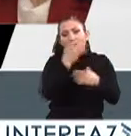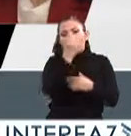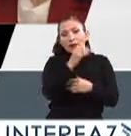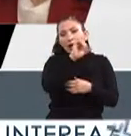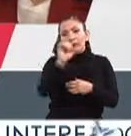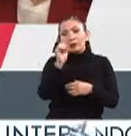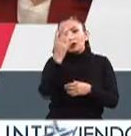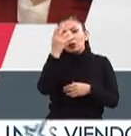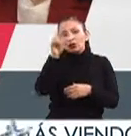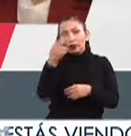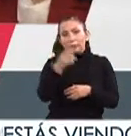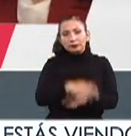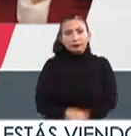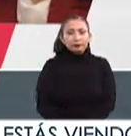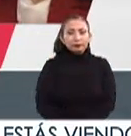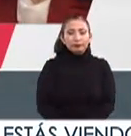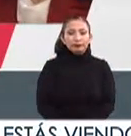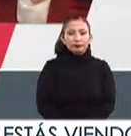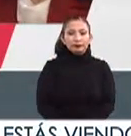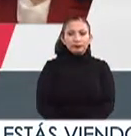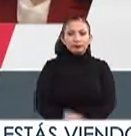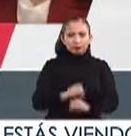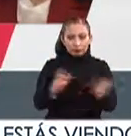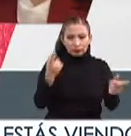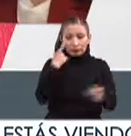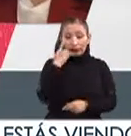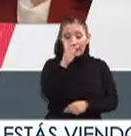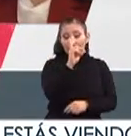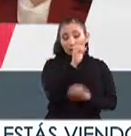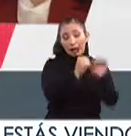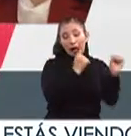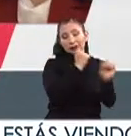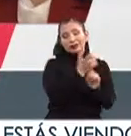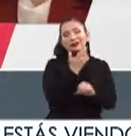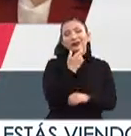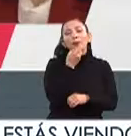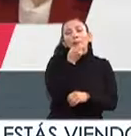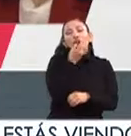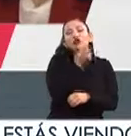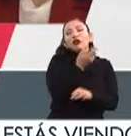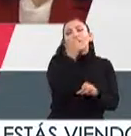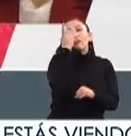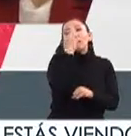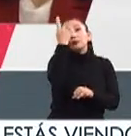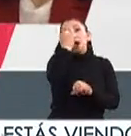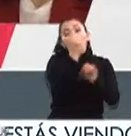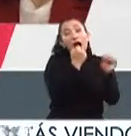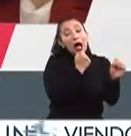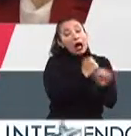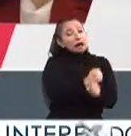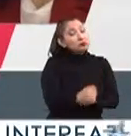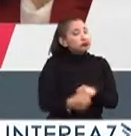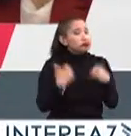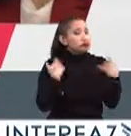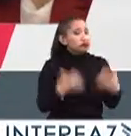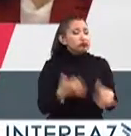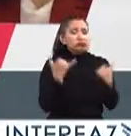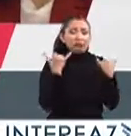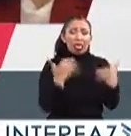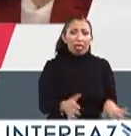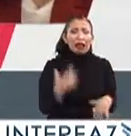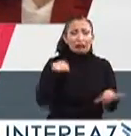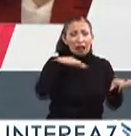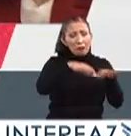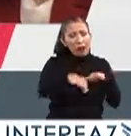9 al 24 de noviembre? Claro, pues mira, 30 años se dicen fácil, pero en realidad son muchos años y es el esfuerzo de